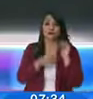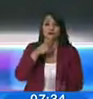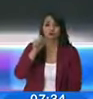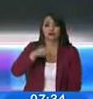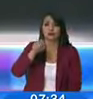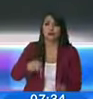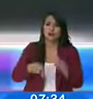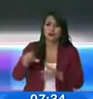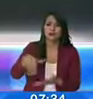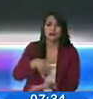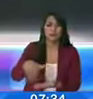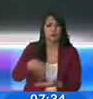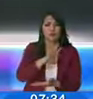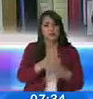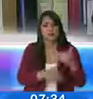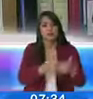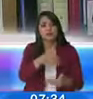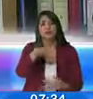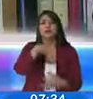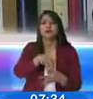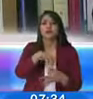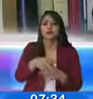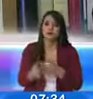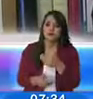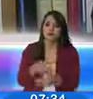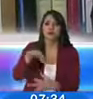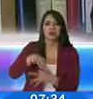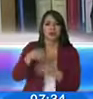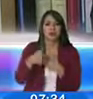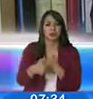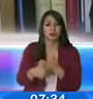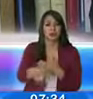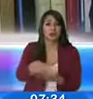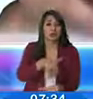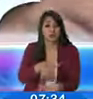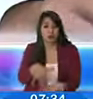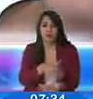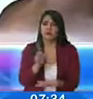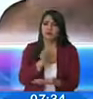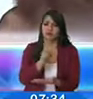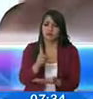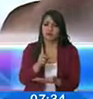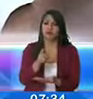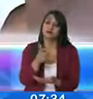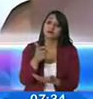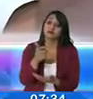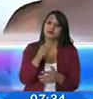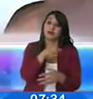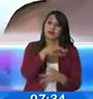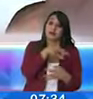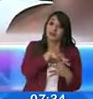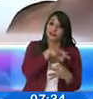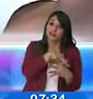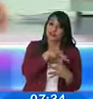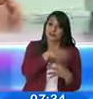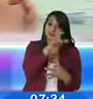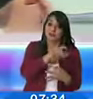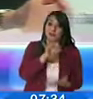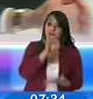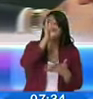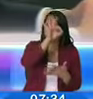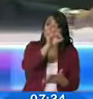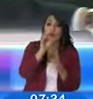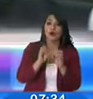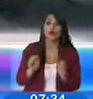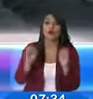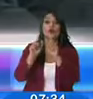persisten dudas de los procesos electorales desarrollados en los últimos años, hay que aclarar que una cosa son las elecciones de personas y